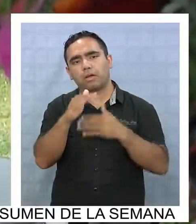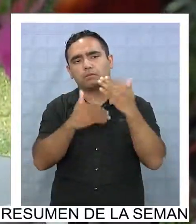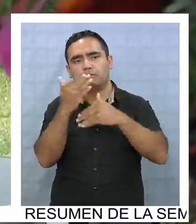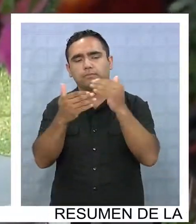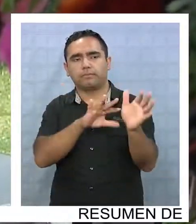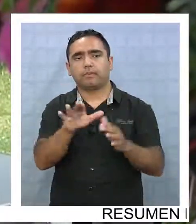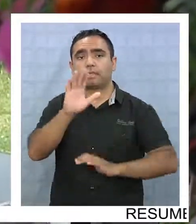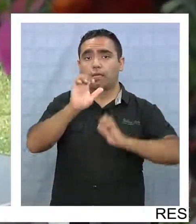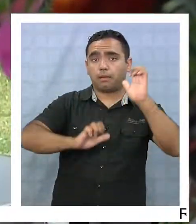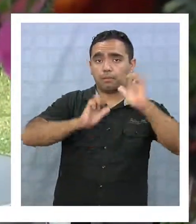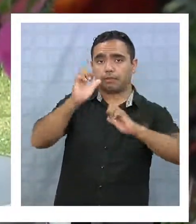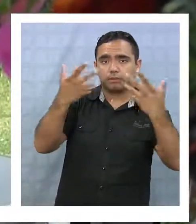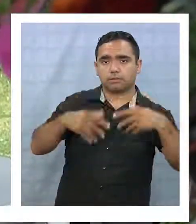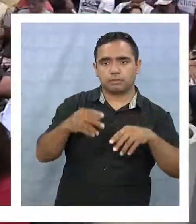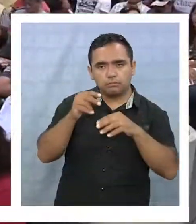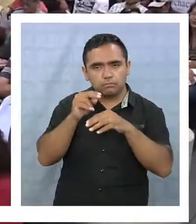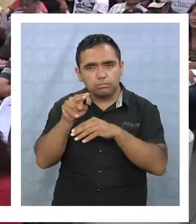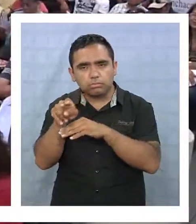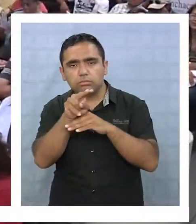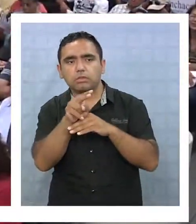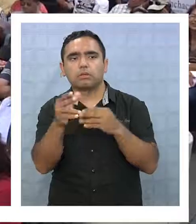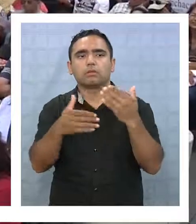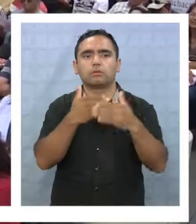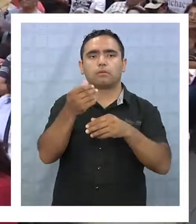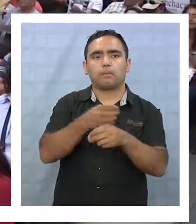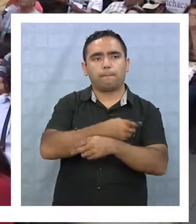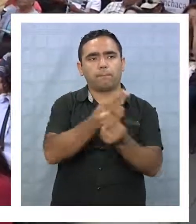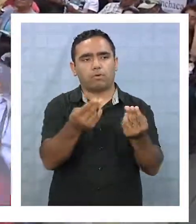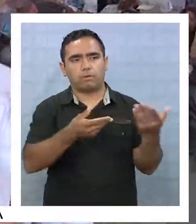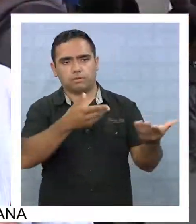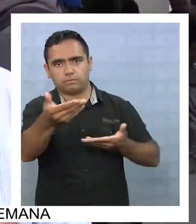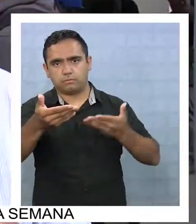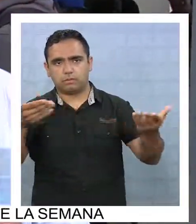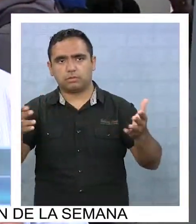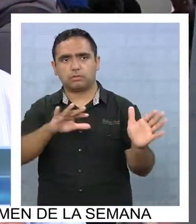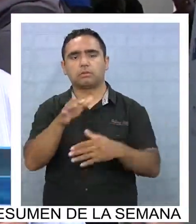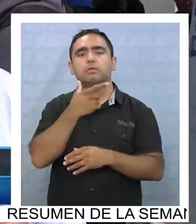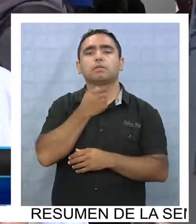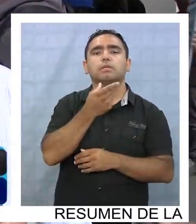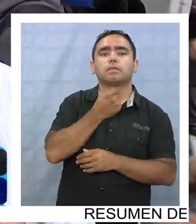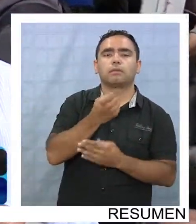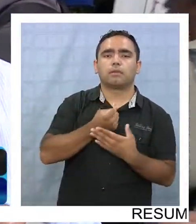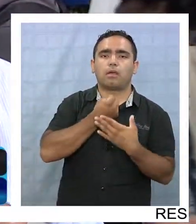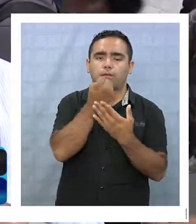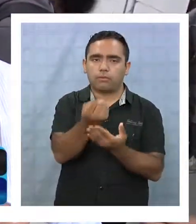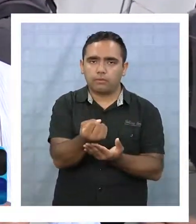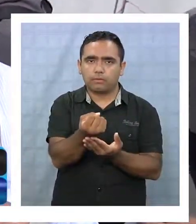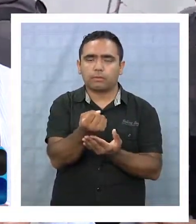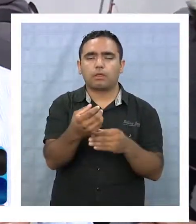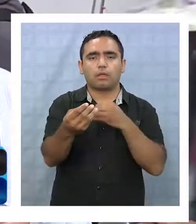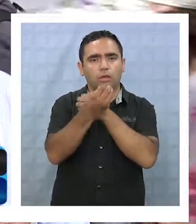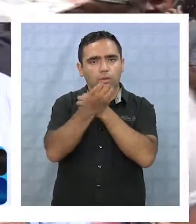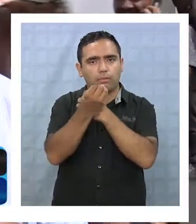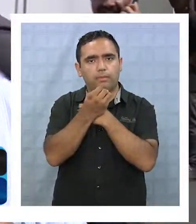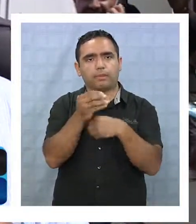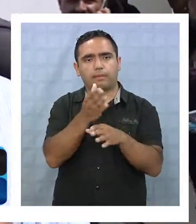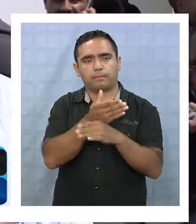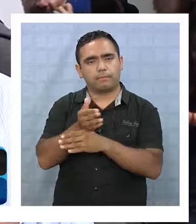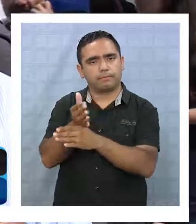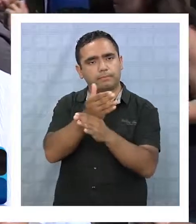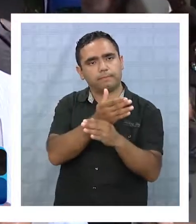Empresas se están incursionando en la venta directa al público. Nosotros queremos cooperar con el consumo de pescado en la